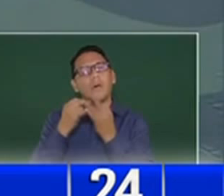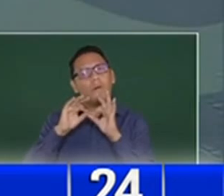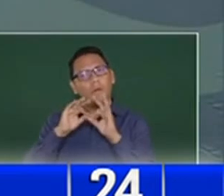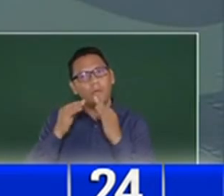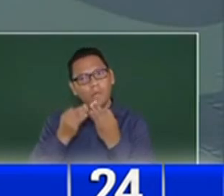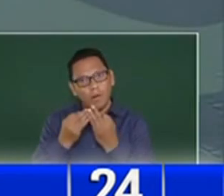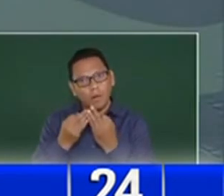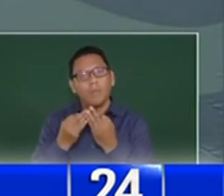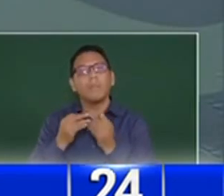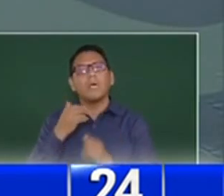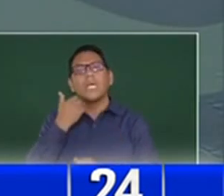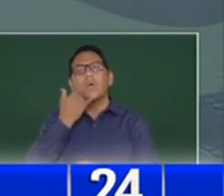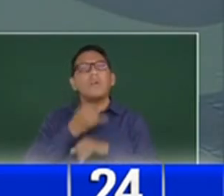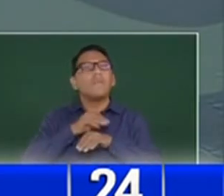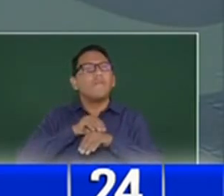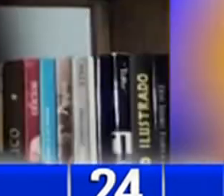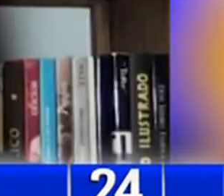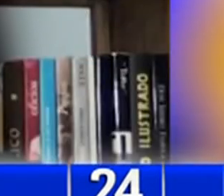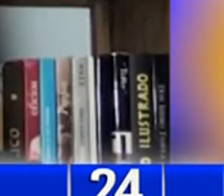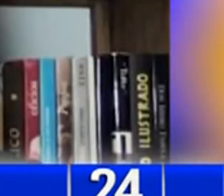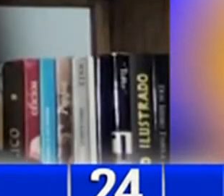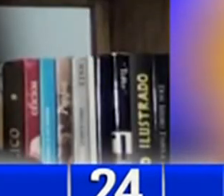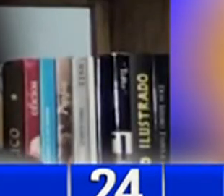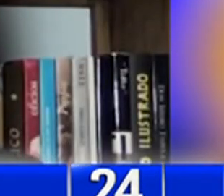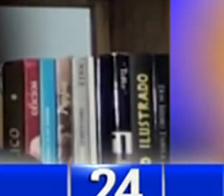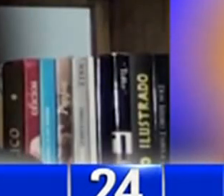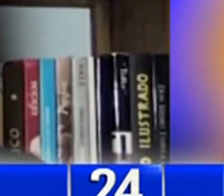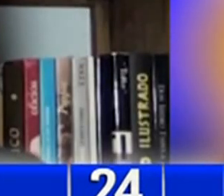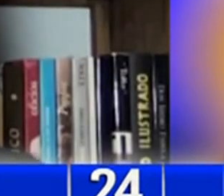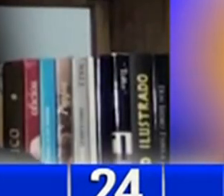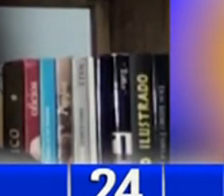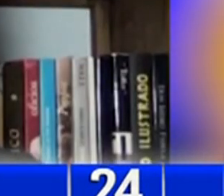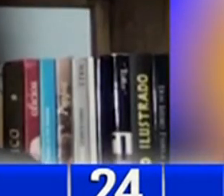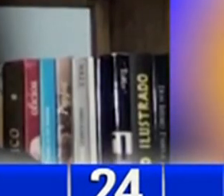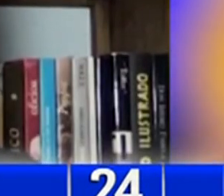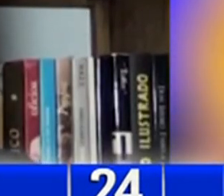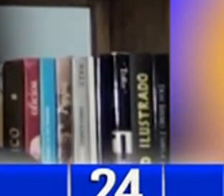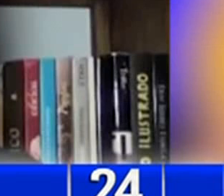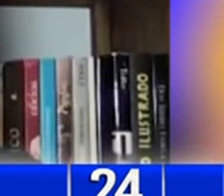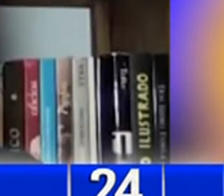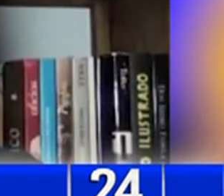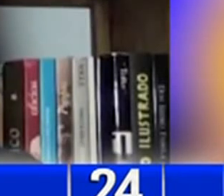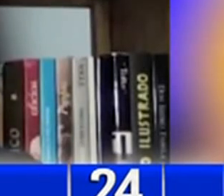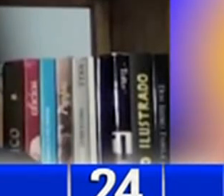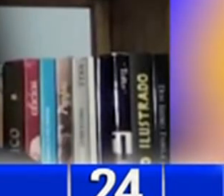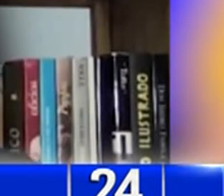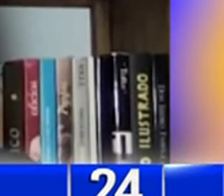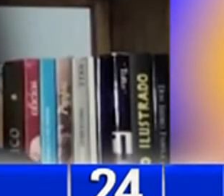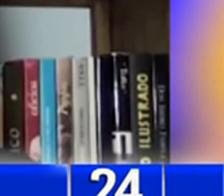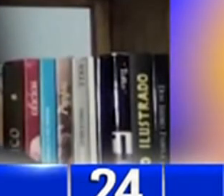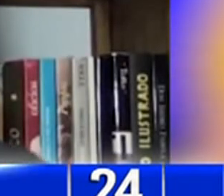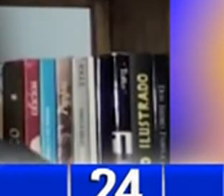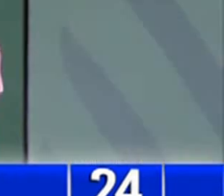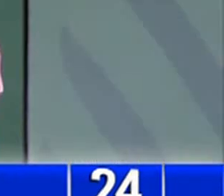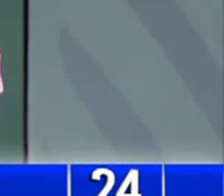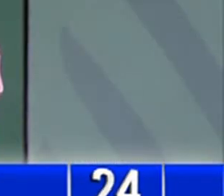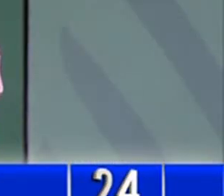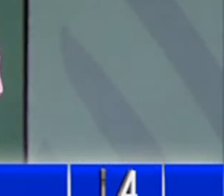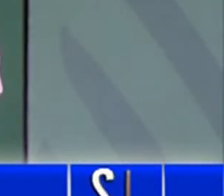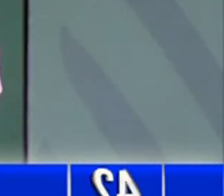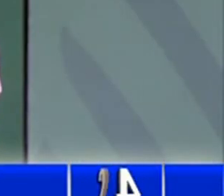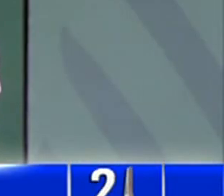allegados. Políticos mexicanos, como la diputada Sofía Carvajal, mencionan que el espacio